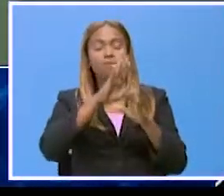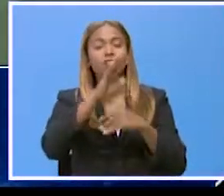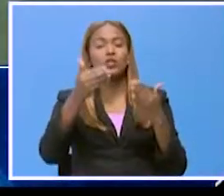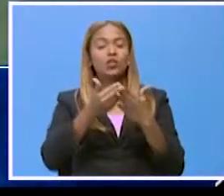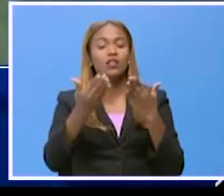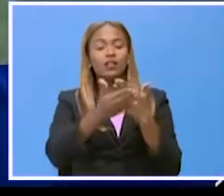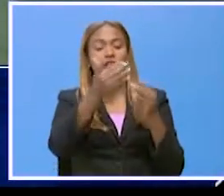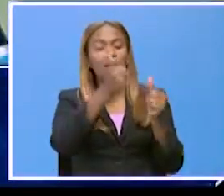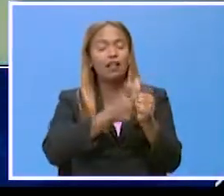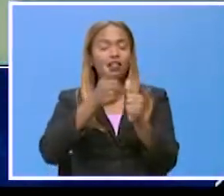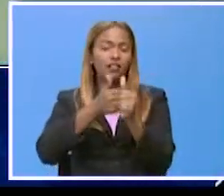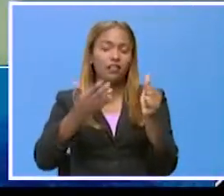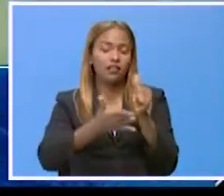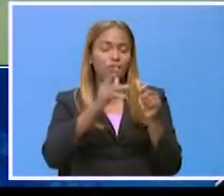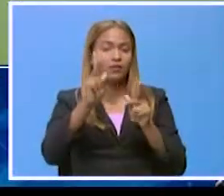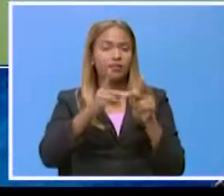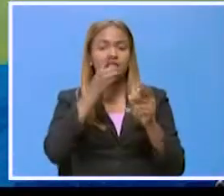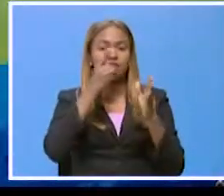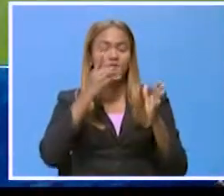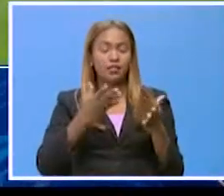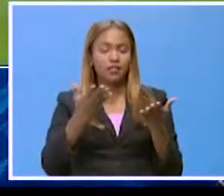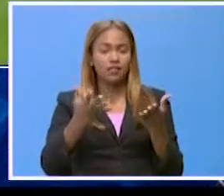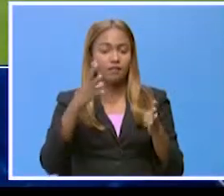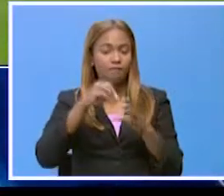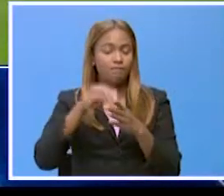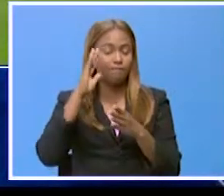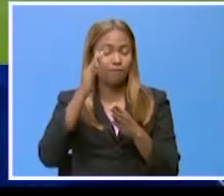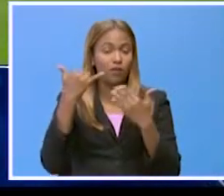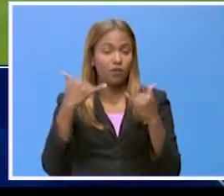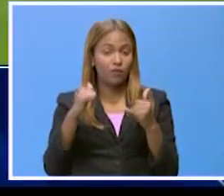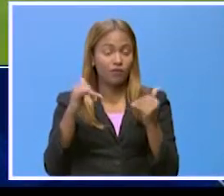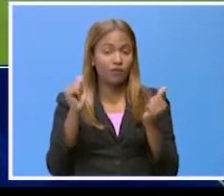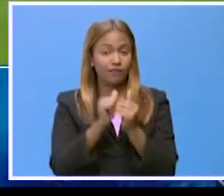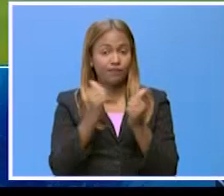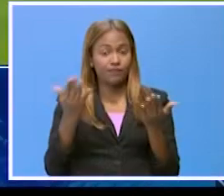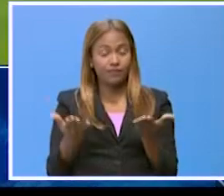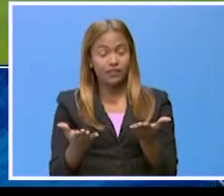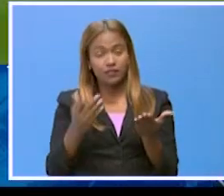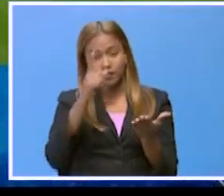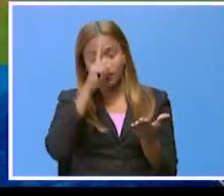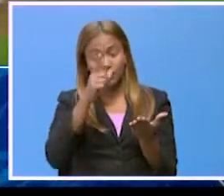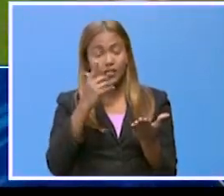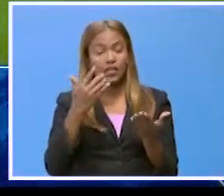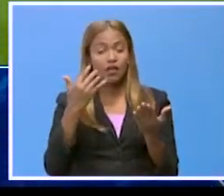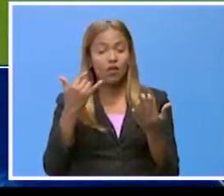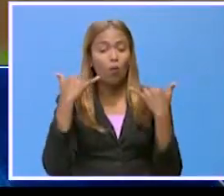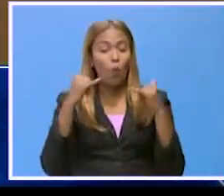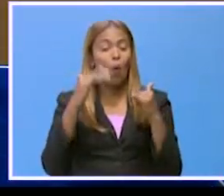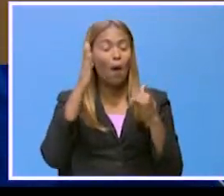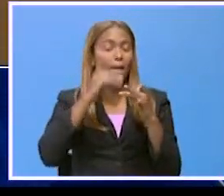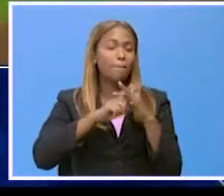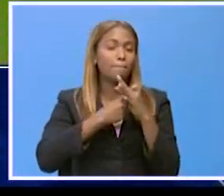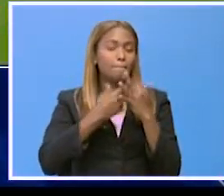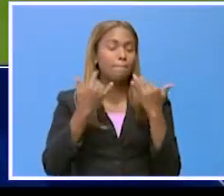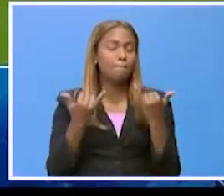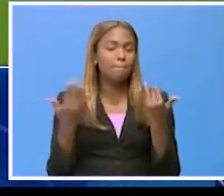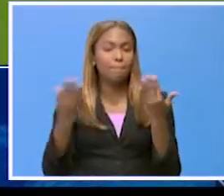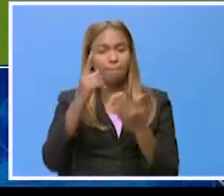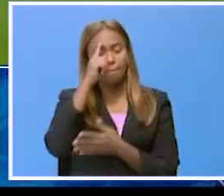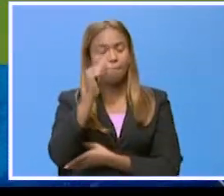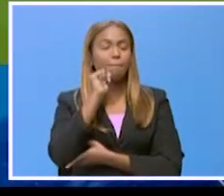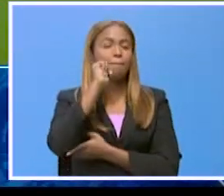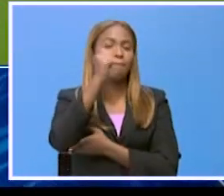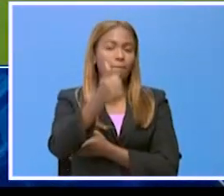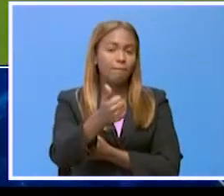a cada uno de los dominicanos que nos estarán representando en en la gran carpa que arranca precisamente el día de